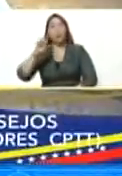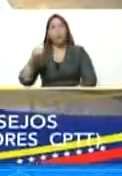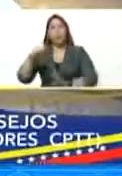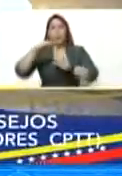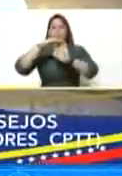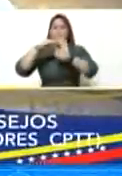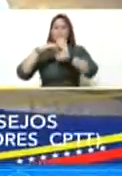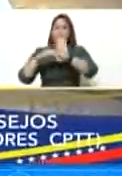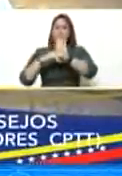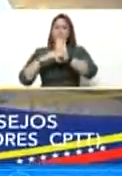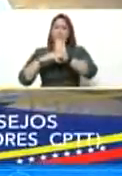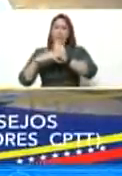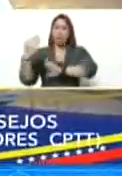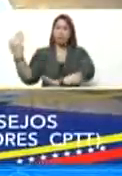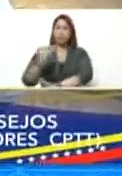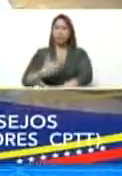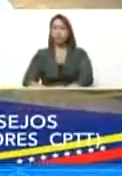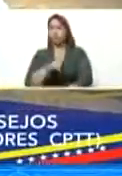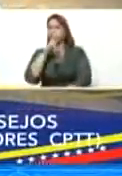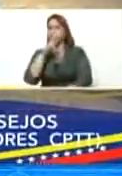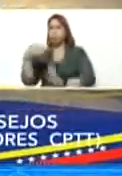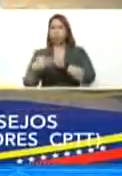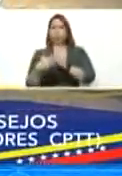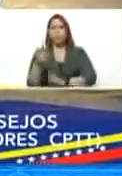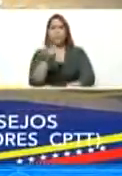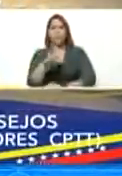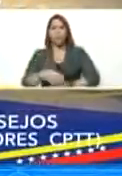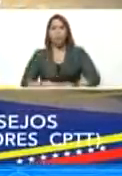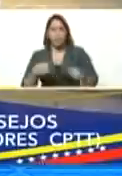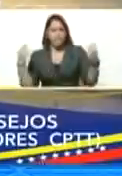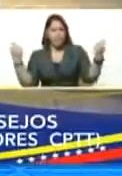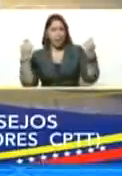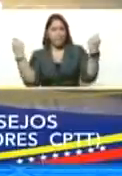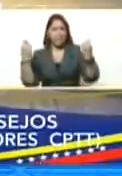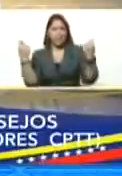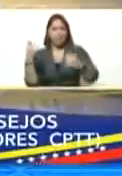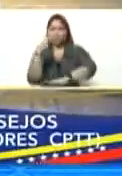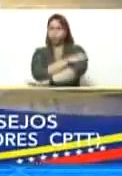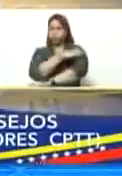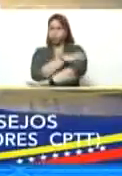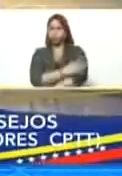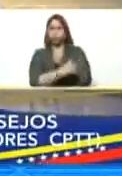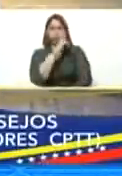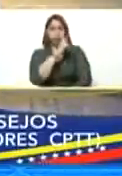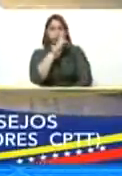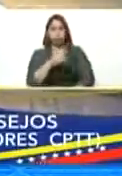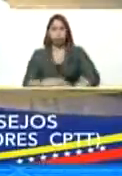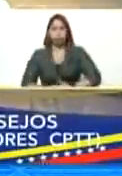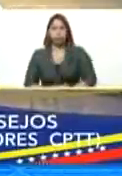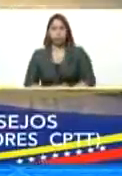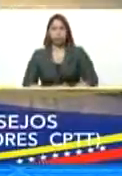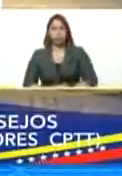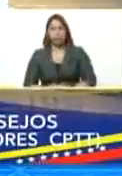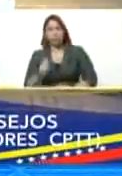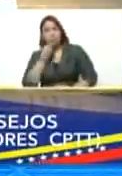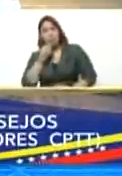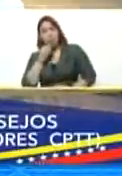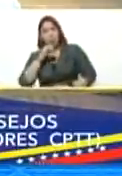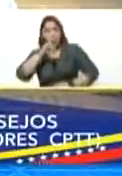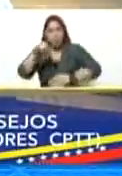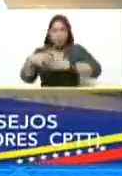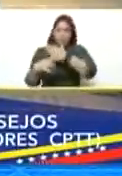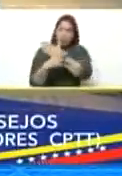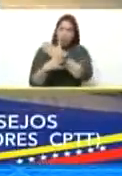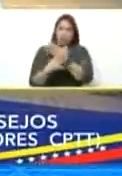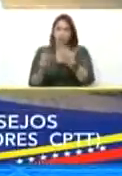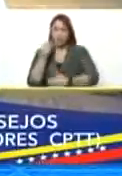medidas de sanciones criminales promovidas por la derecha guaidocista, la derecha bobolónguica, por